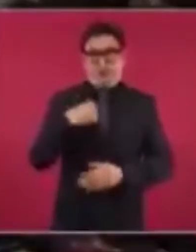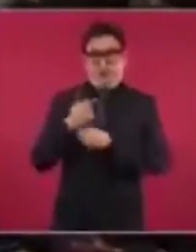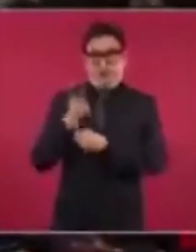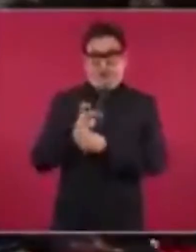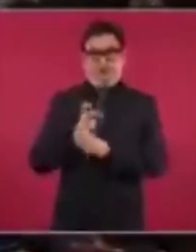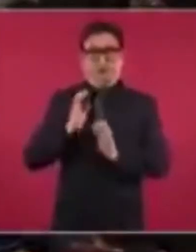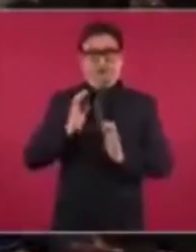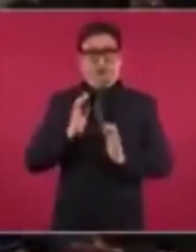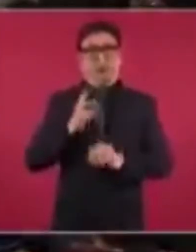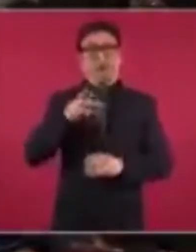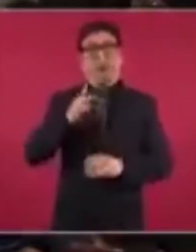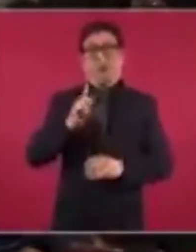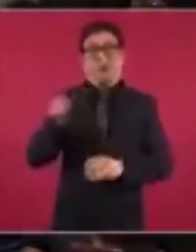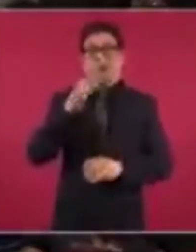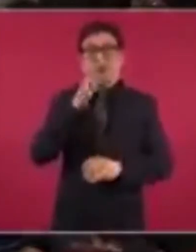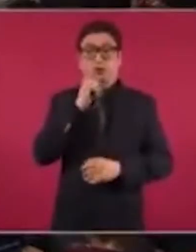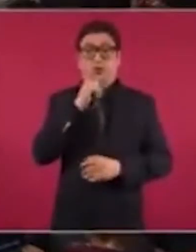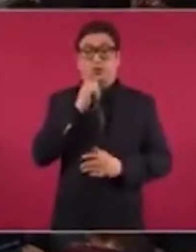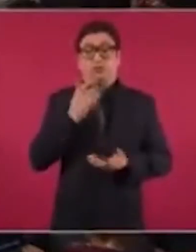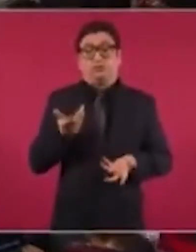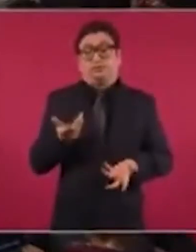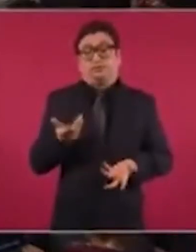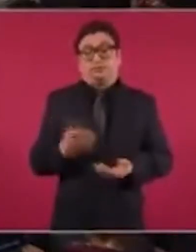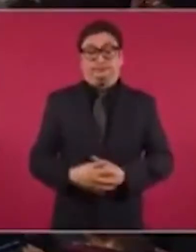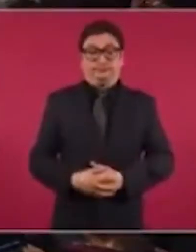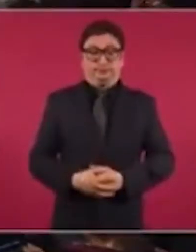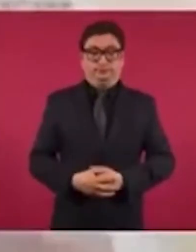yo le invito, pero si no puede